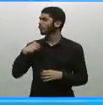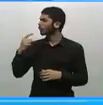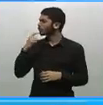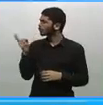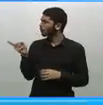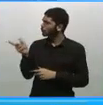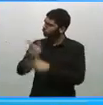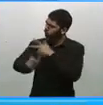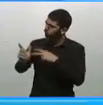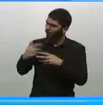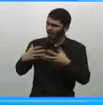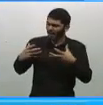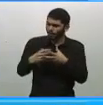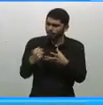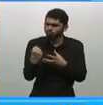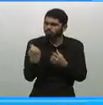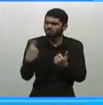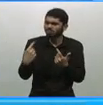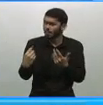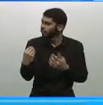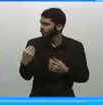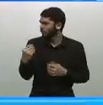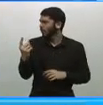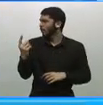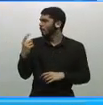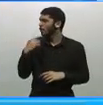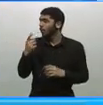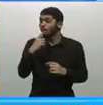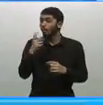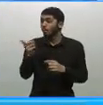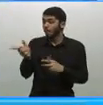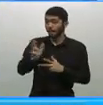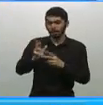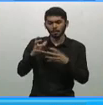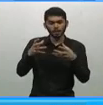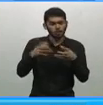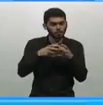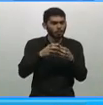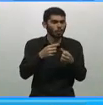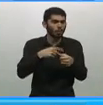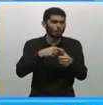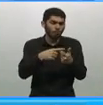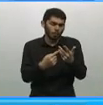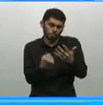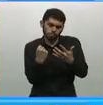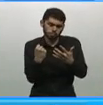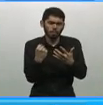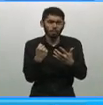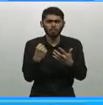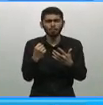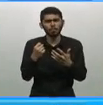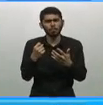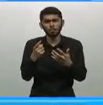marcabas las virtudes de este equipo con esas virtudes les alcanza para ser campeones creo que esas virtudes las tenemos que